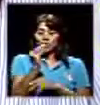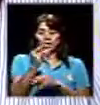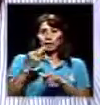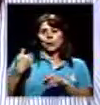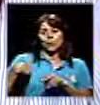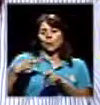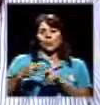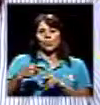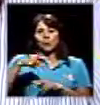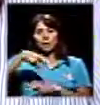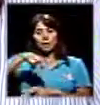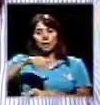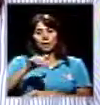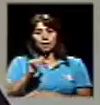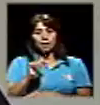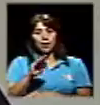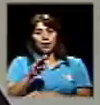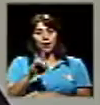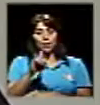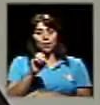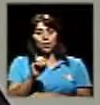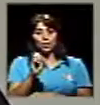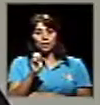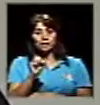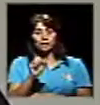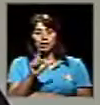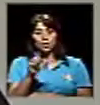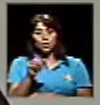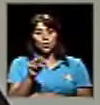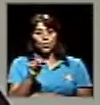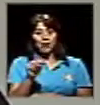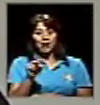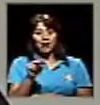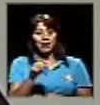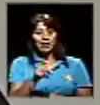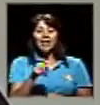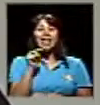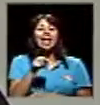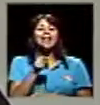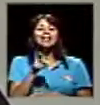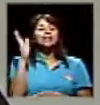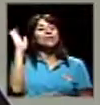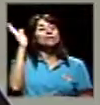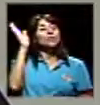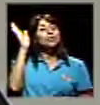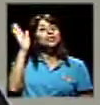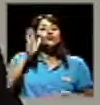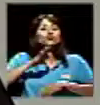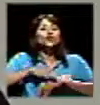estaba haciendo una presentación sobre medicamentos para los pobres,